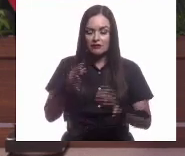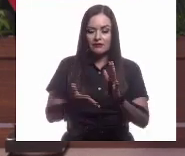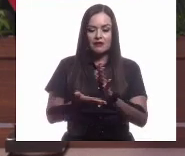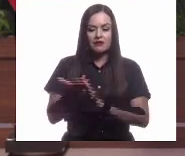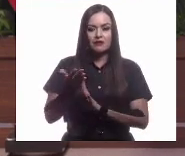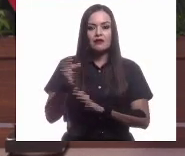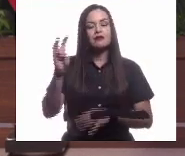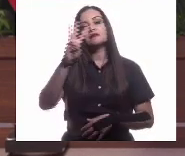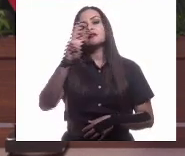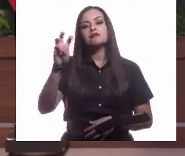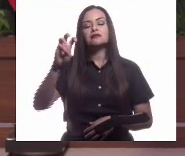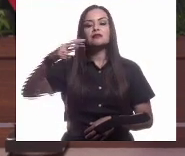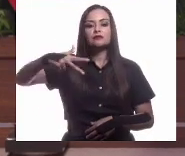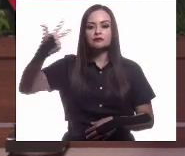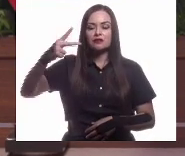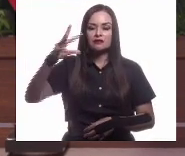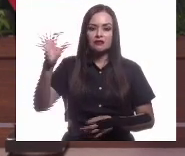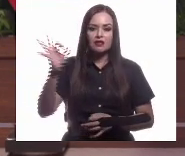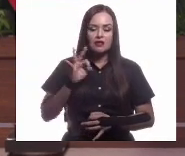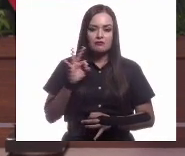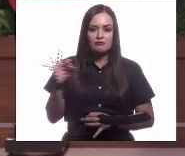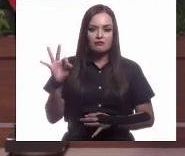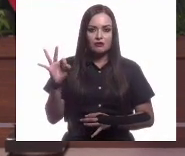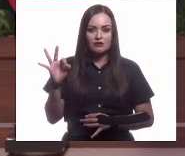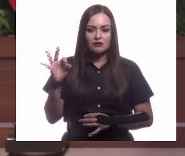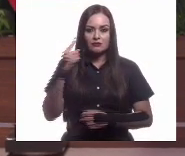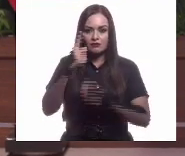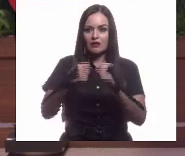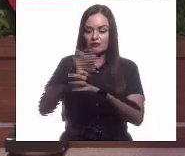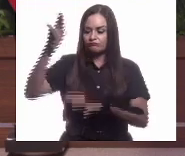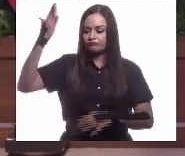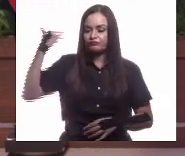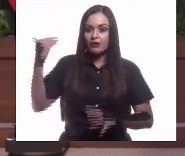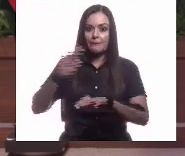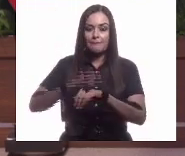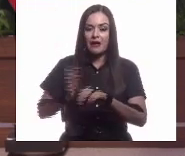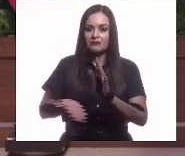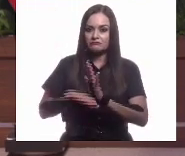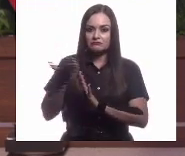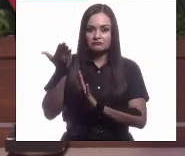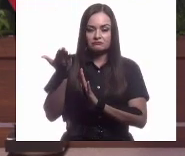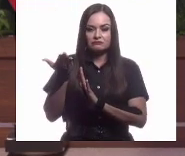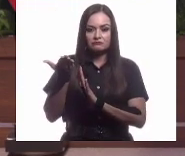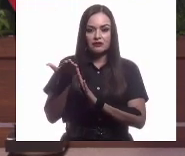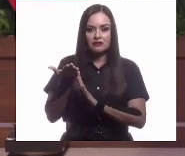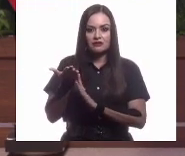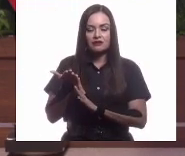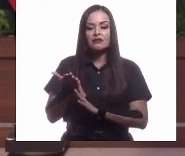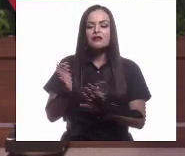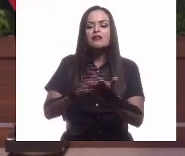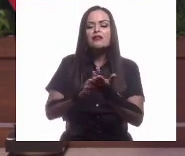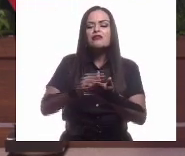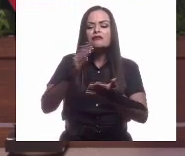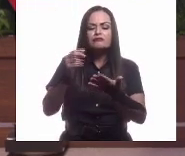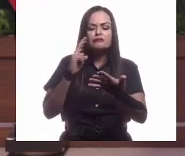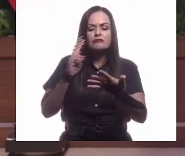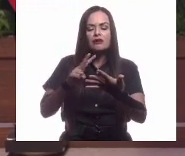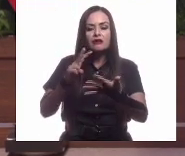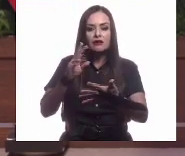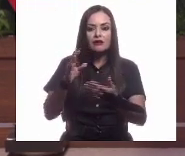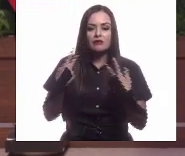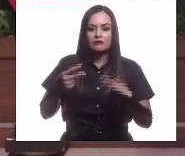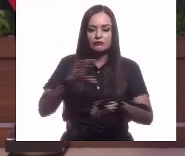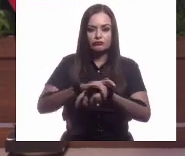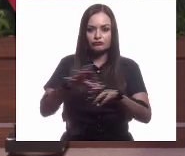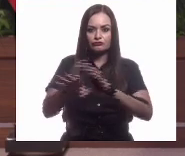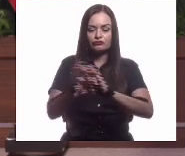del 313% con respecto al año pasado. Referente a órdenes de aprehensión, de 2016